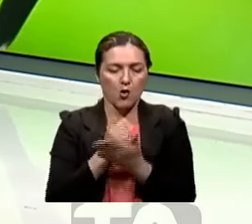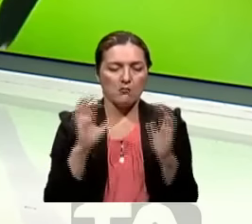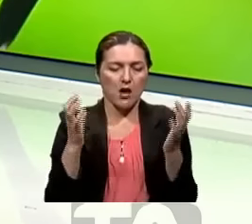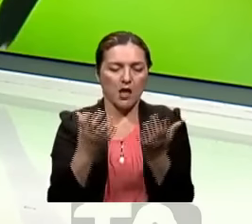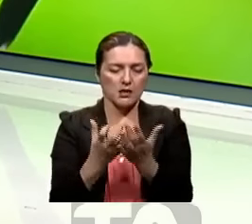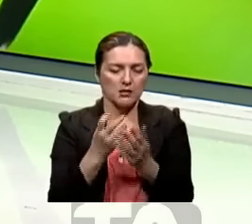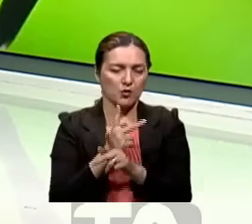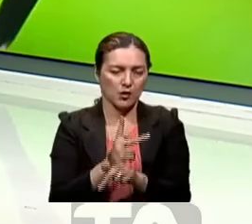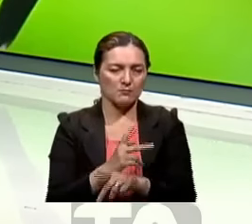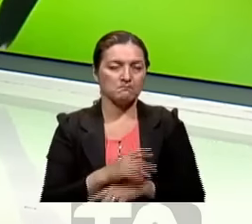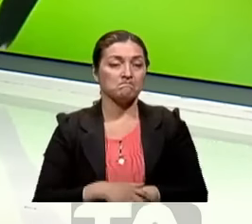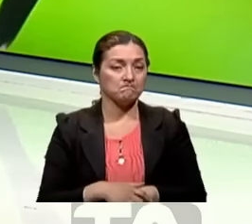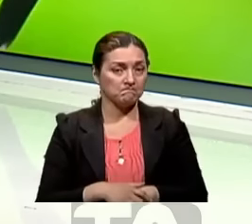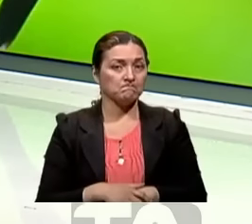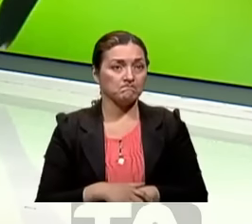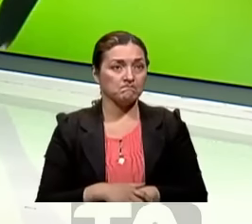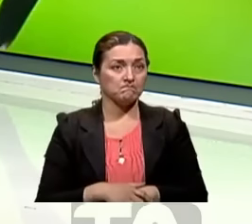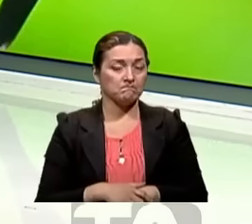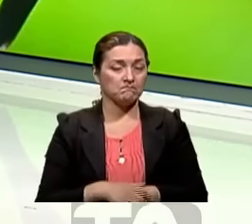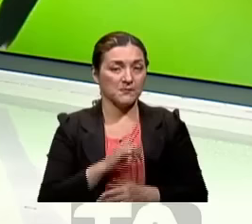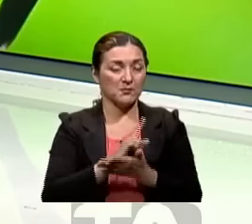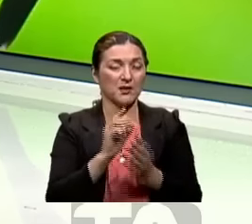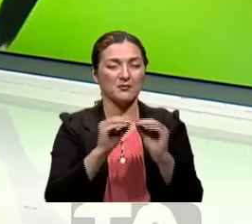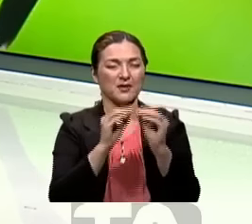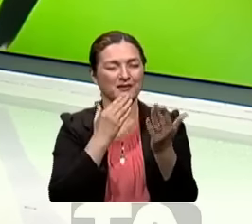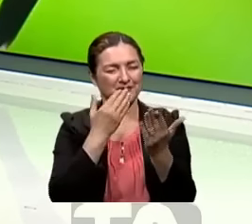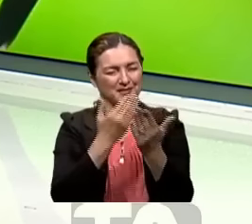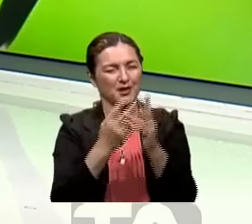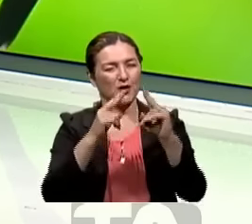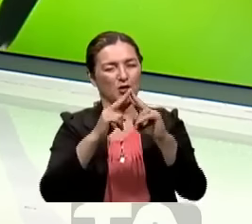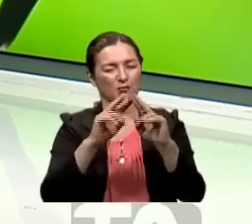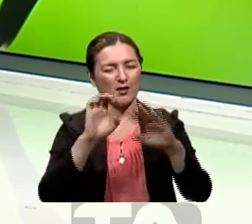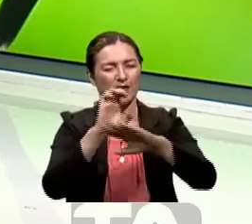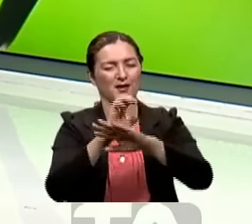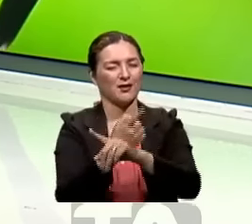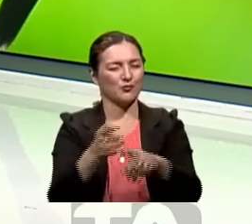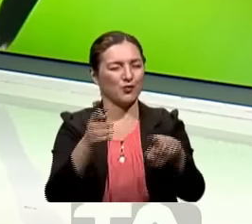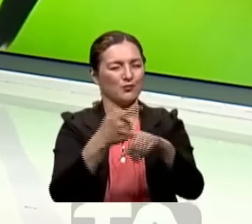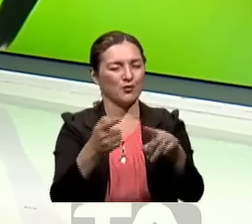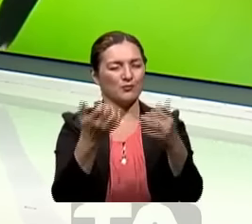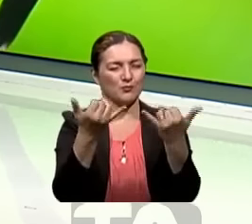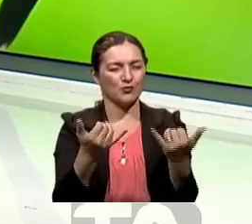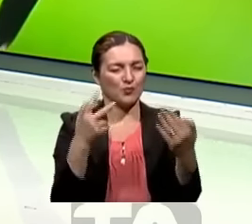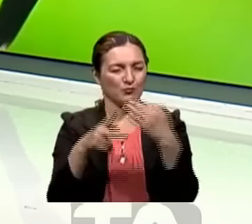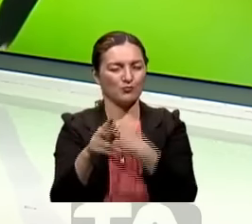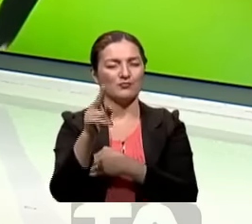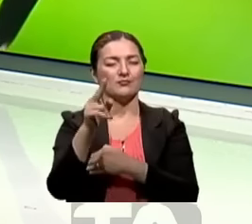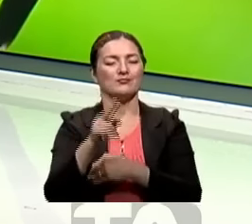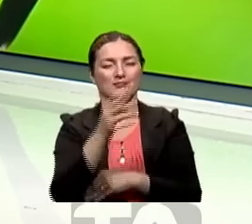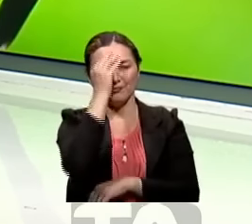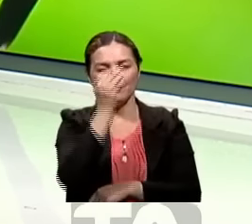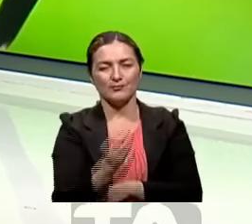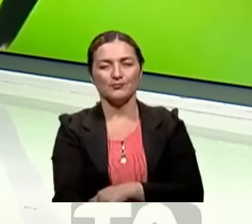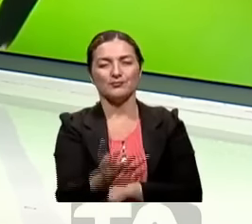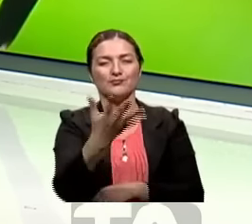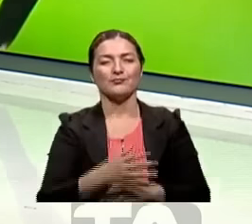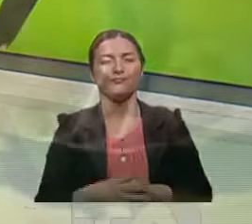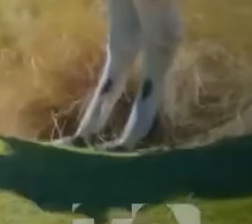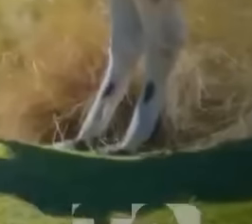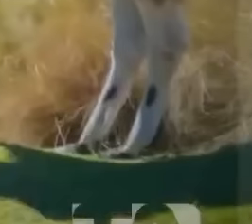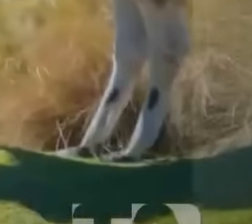al planeta. Gracias una semana más por acompañarnos a conocer nuestro Ecuador mega diverso. Ahora nos vamos a un corte comercial. Muy buenos días.